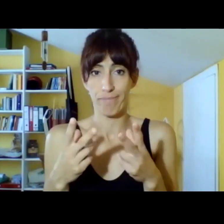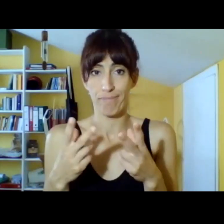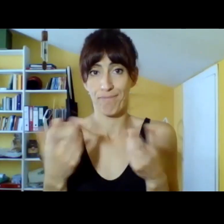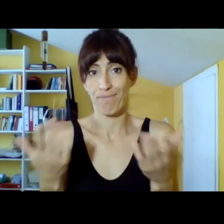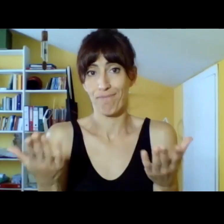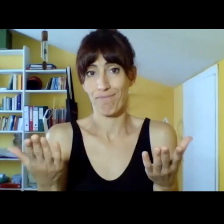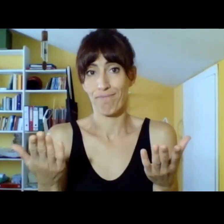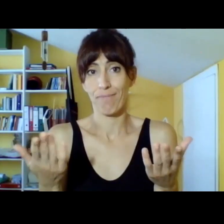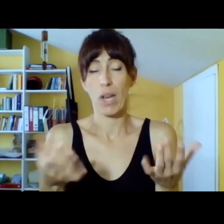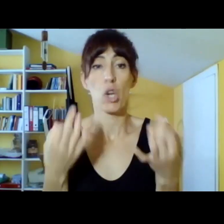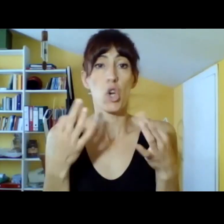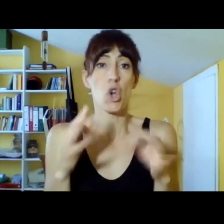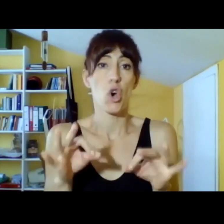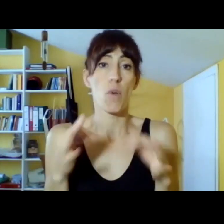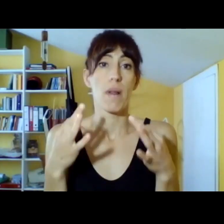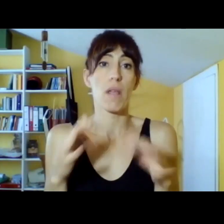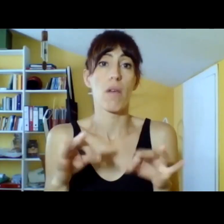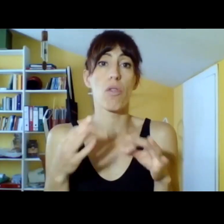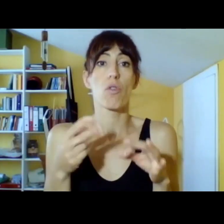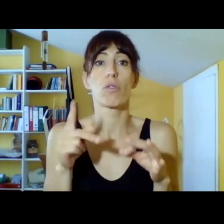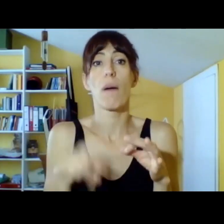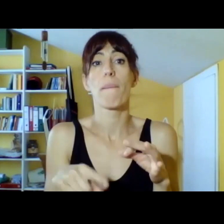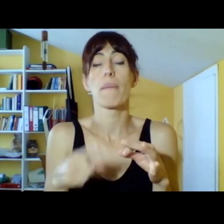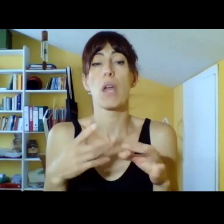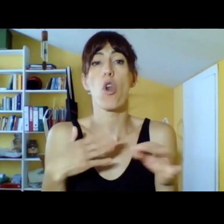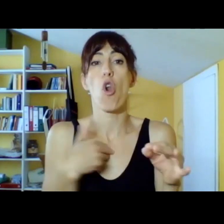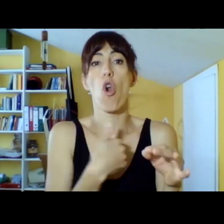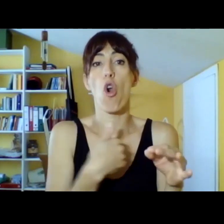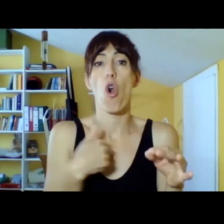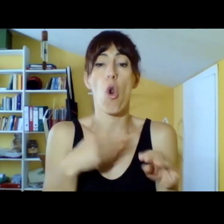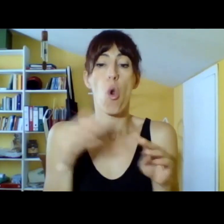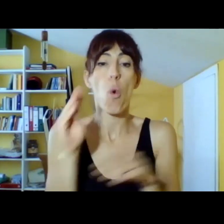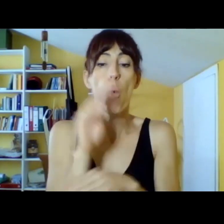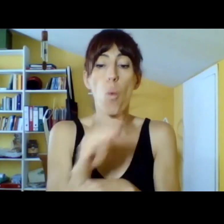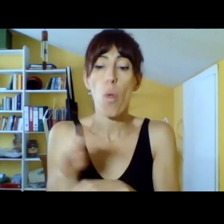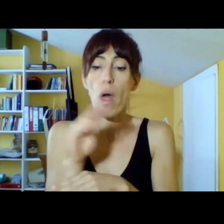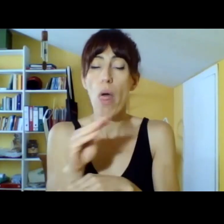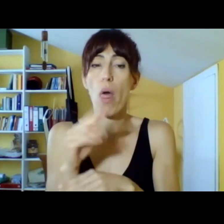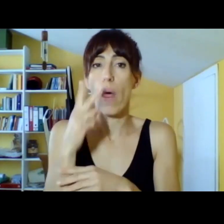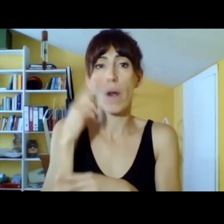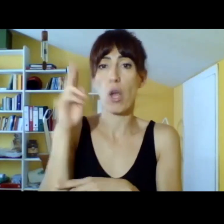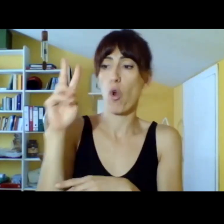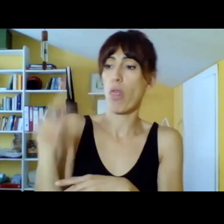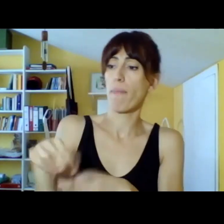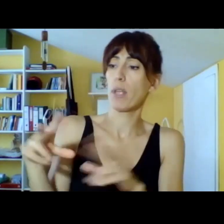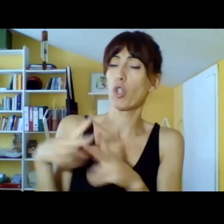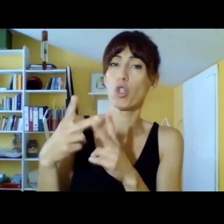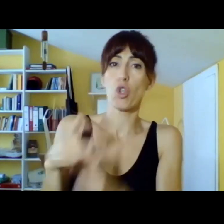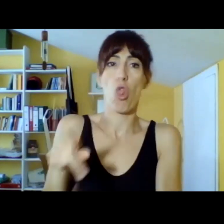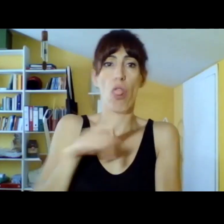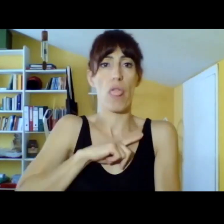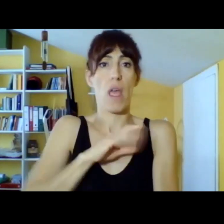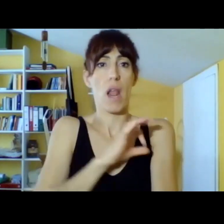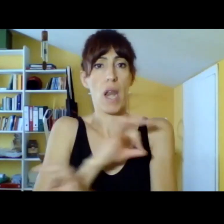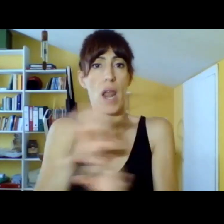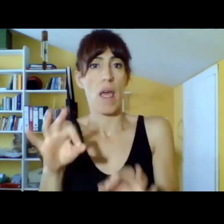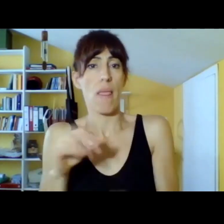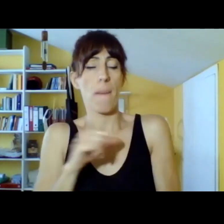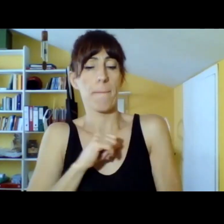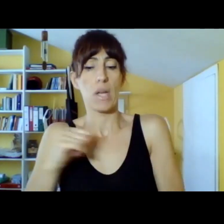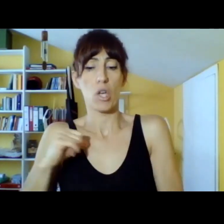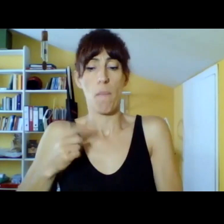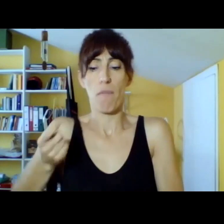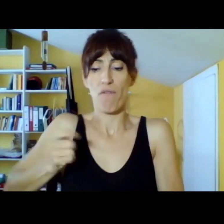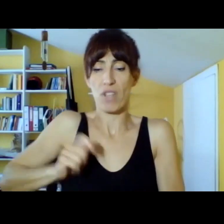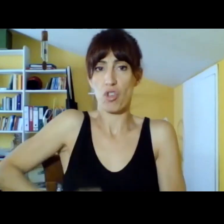La normalización también del rol de cuidadoras, la falta de reconocimiento social que tenemos tanto personal como